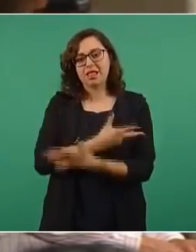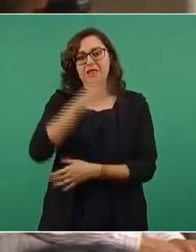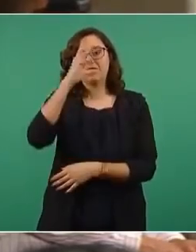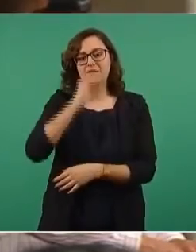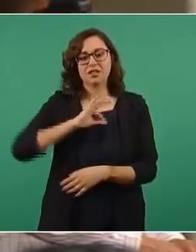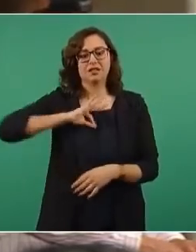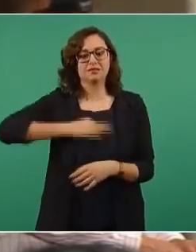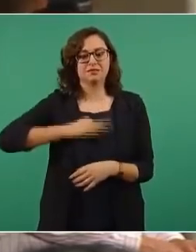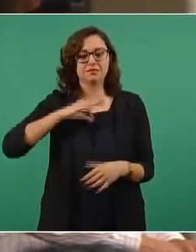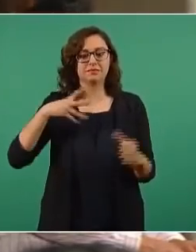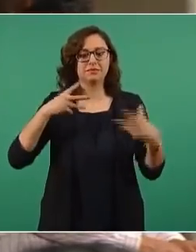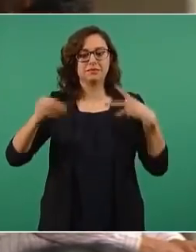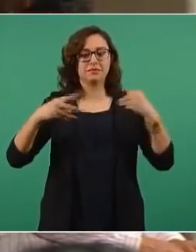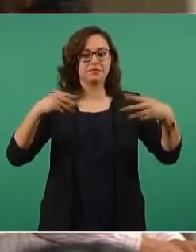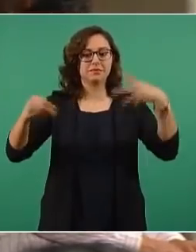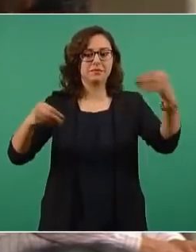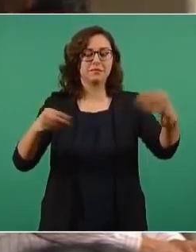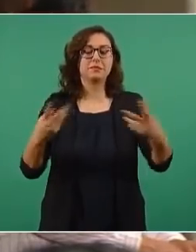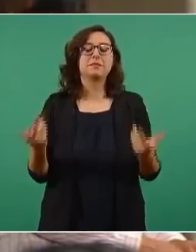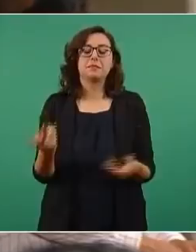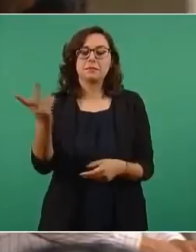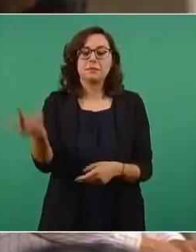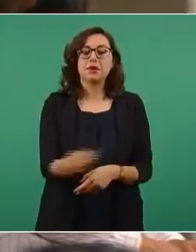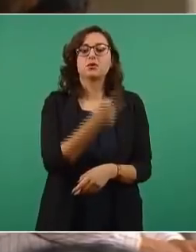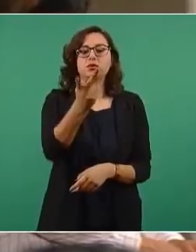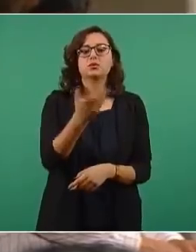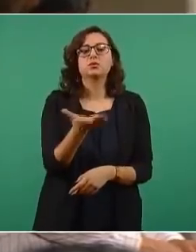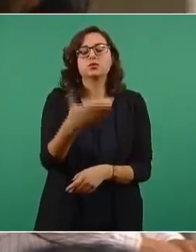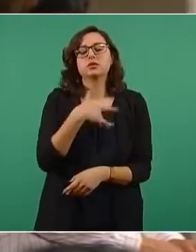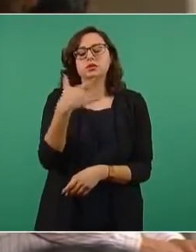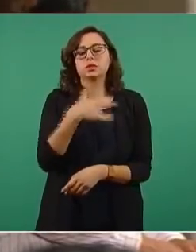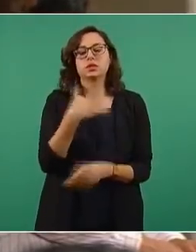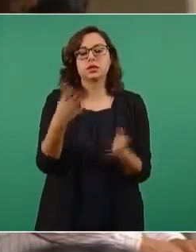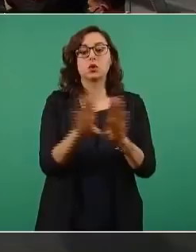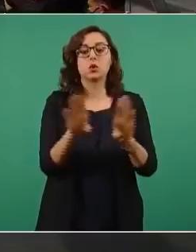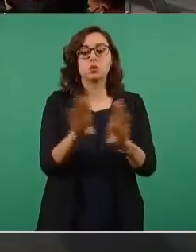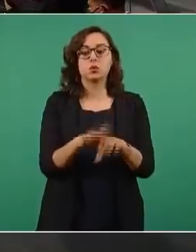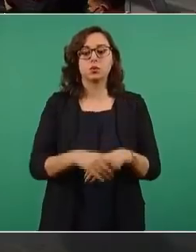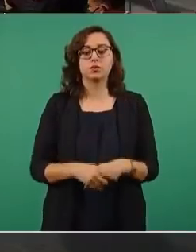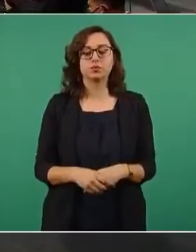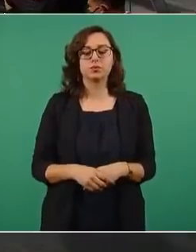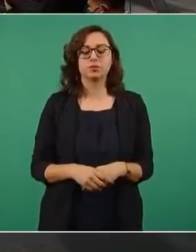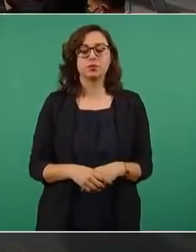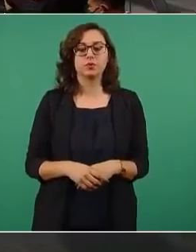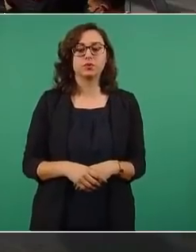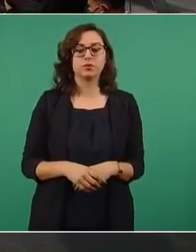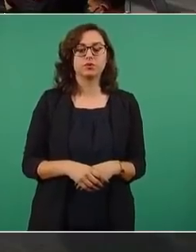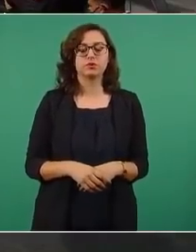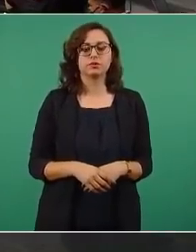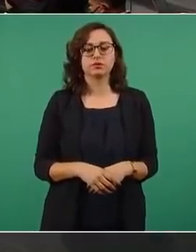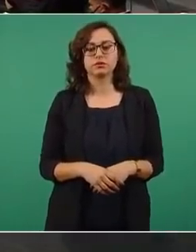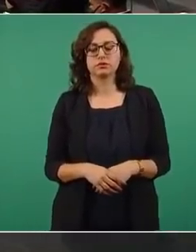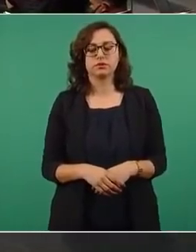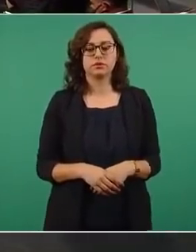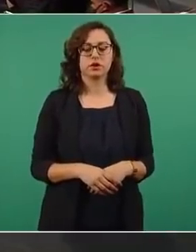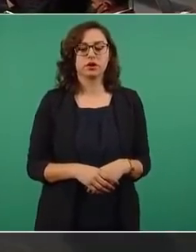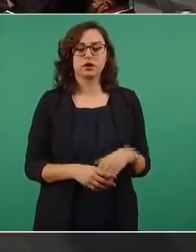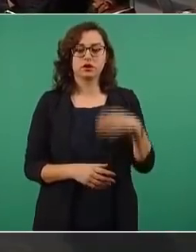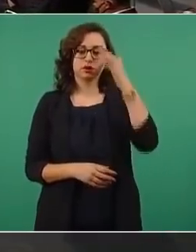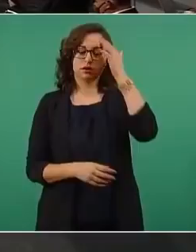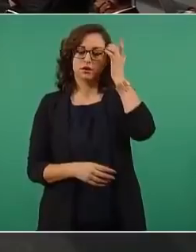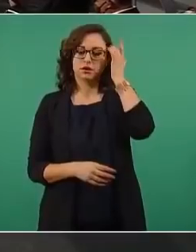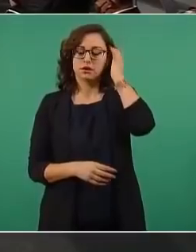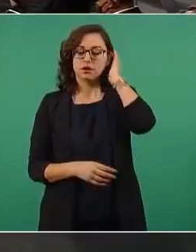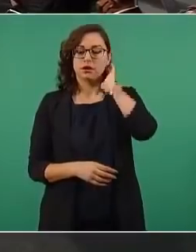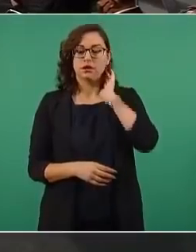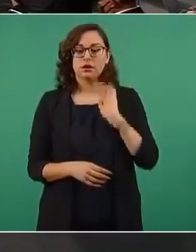normales. Entonces, pues más bien preguntarle una valoración sobre ese tema. Sí, bueno, en los dos casos, mira, como